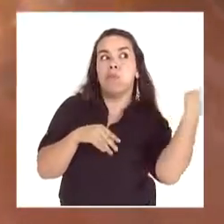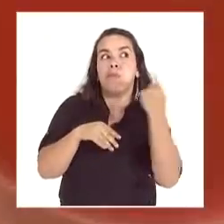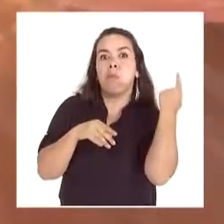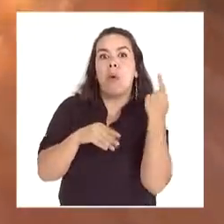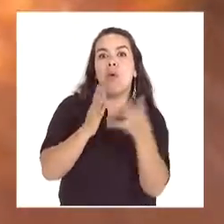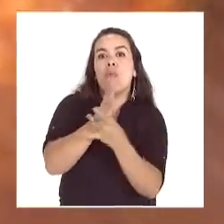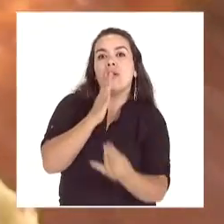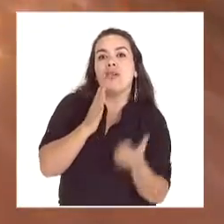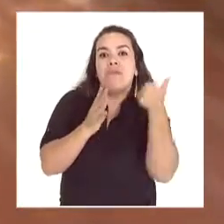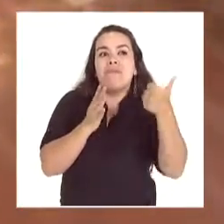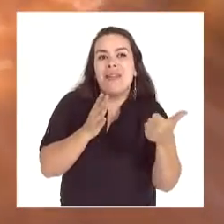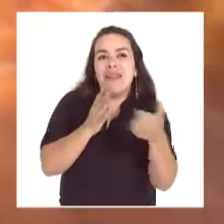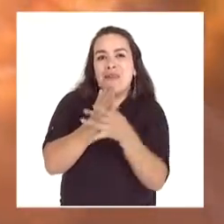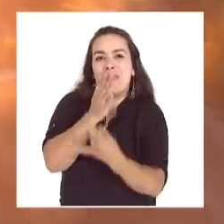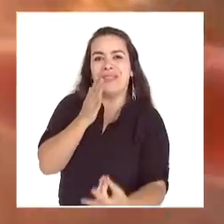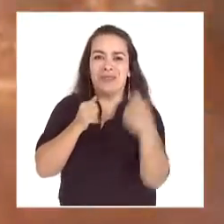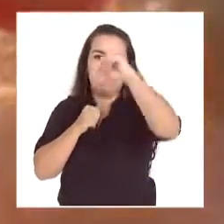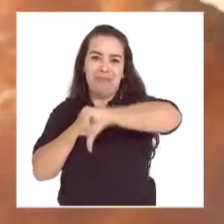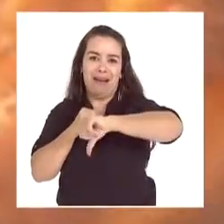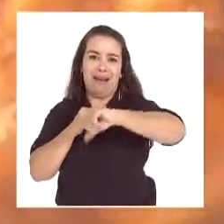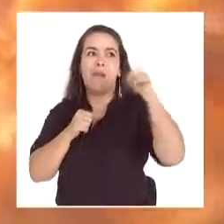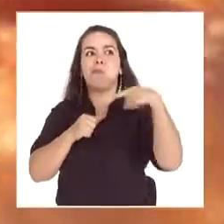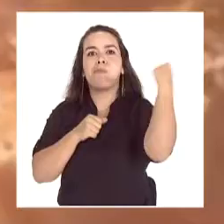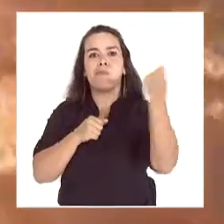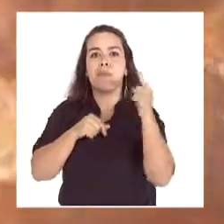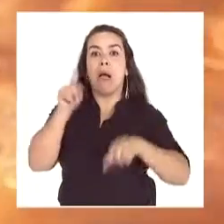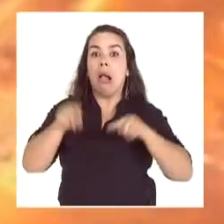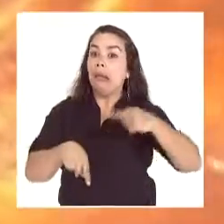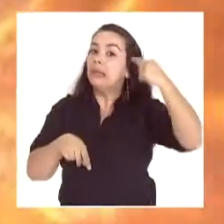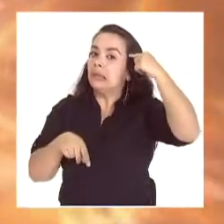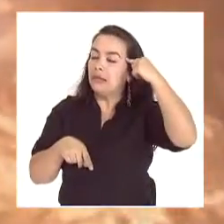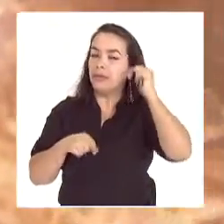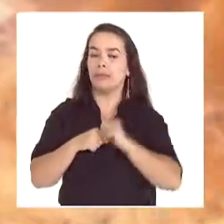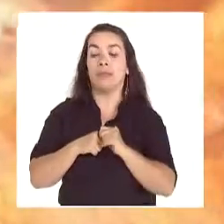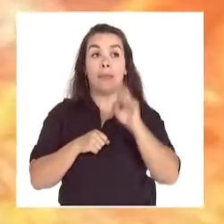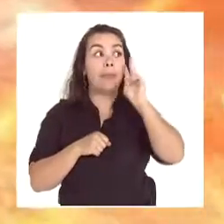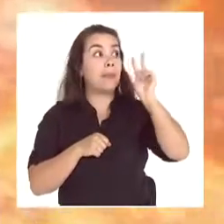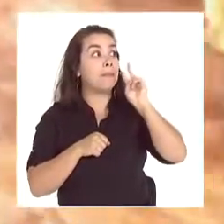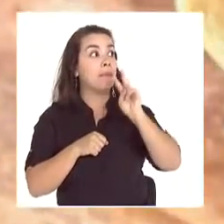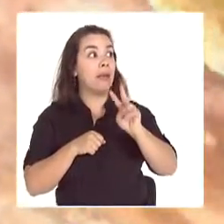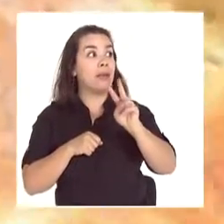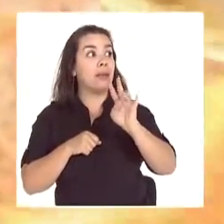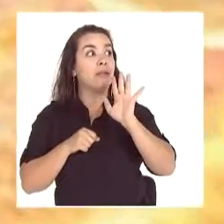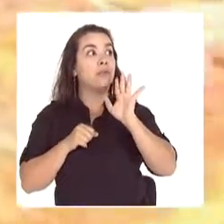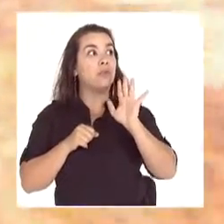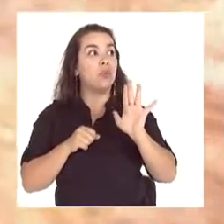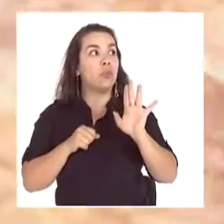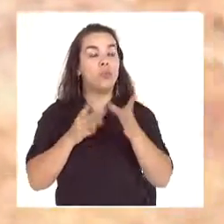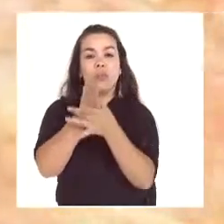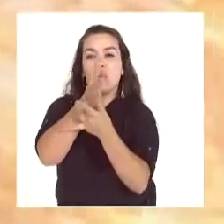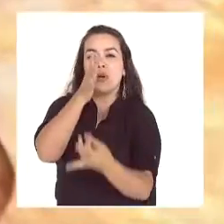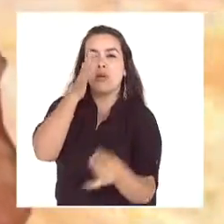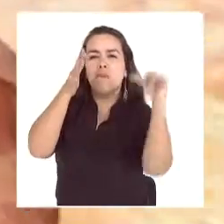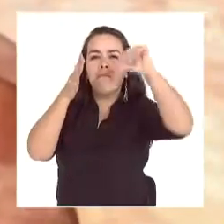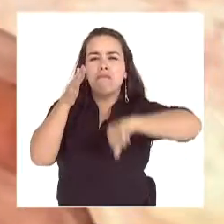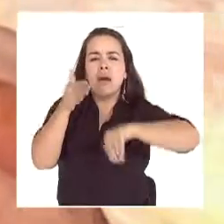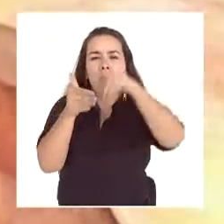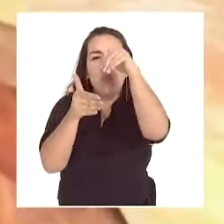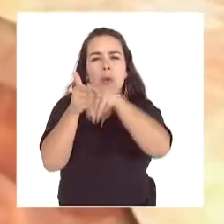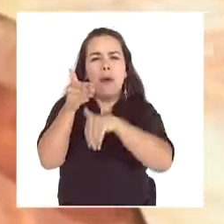popularmente. Lo que estamos viendo ahí entonces es el colesterol malo depositándose